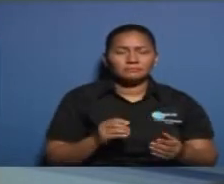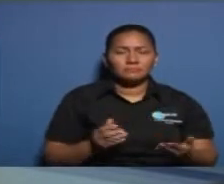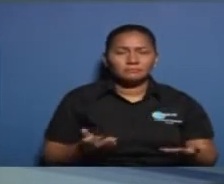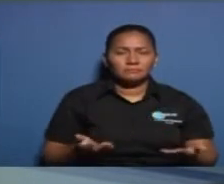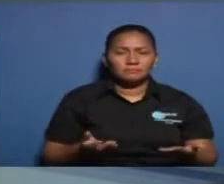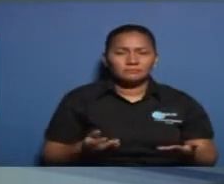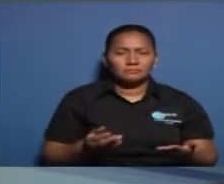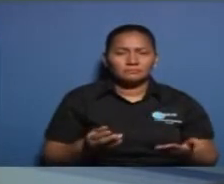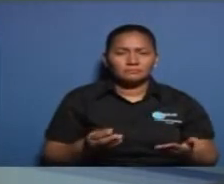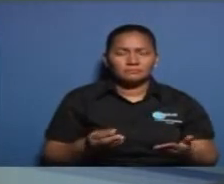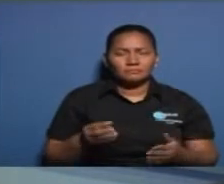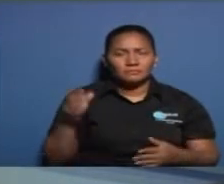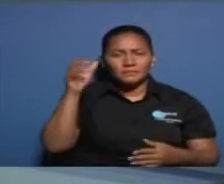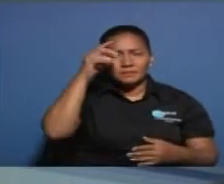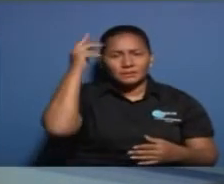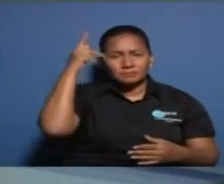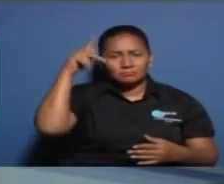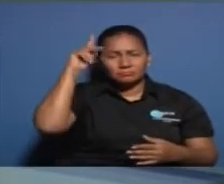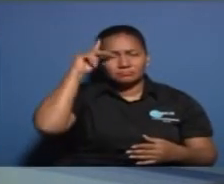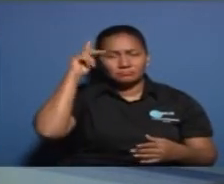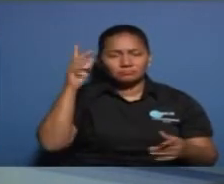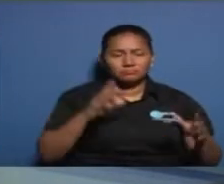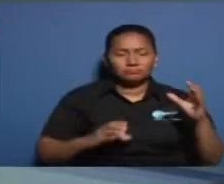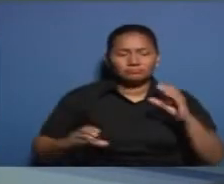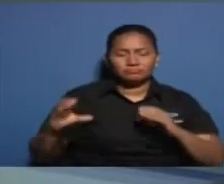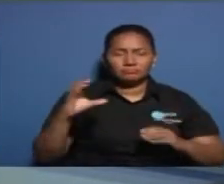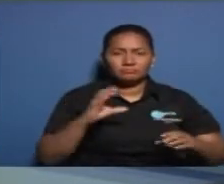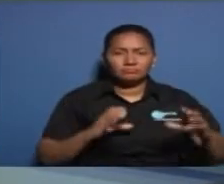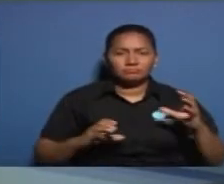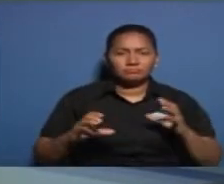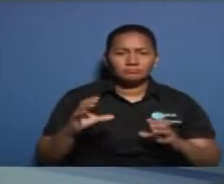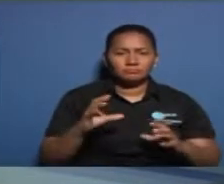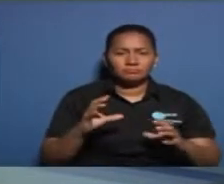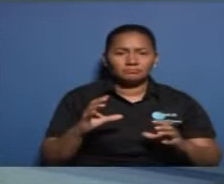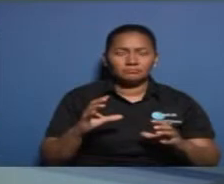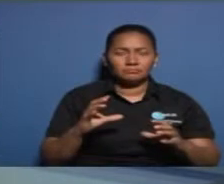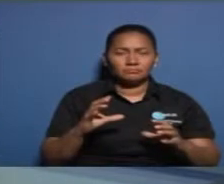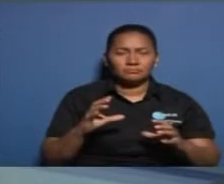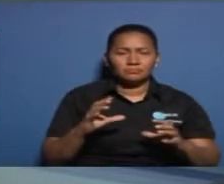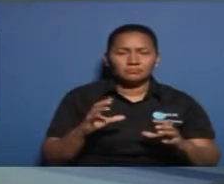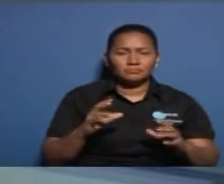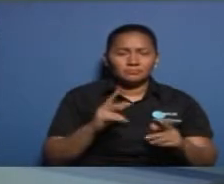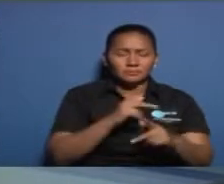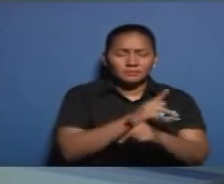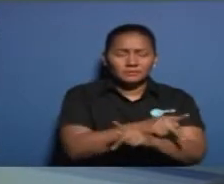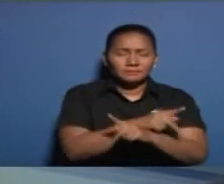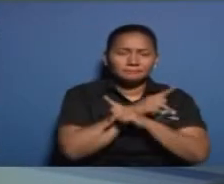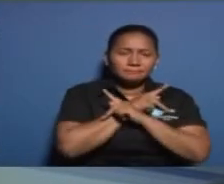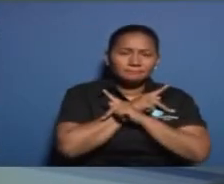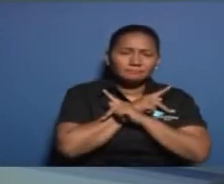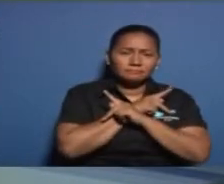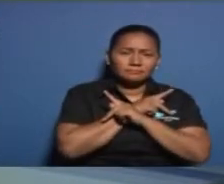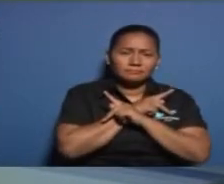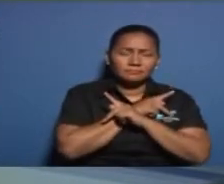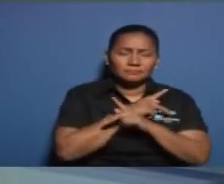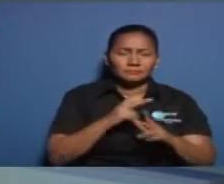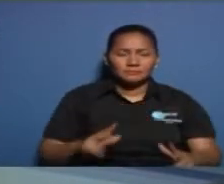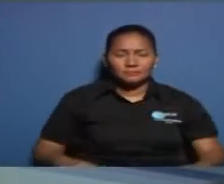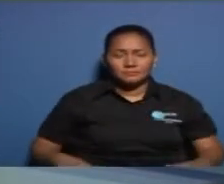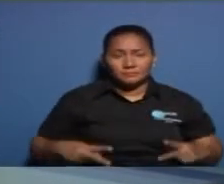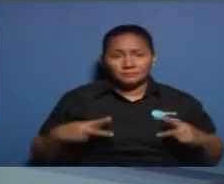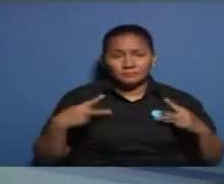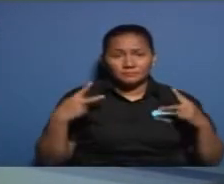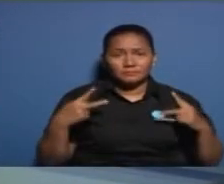a la creación científica lo que está en riesgo en la vida del planeta en riego la vida de la humanidad